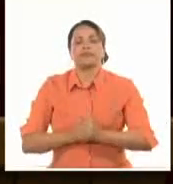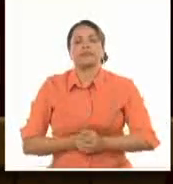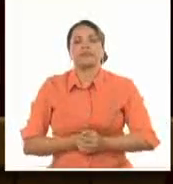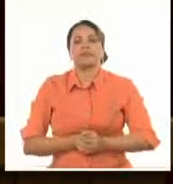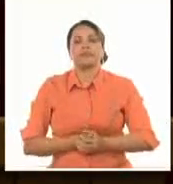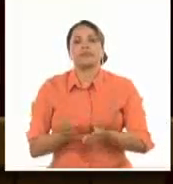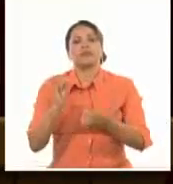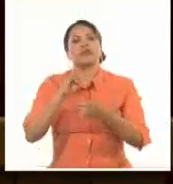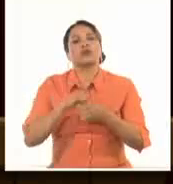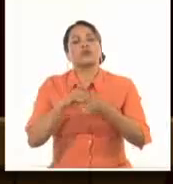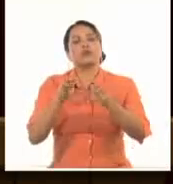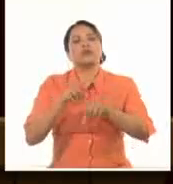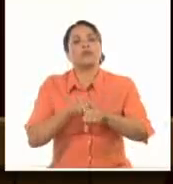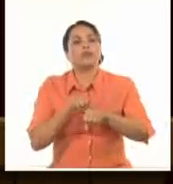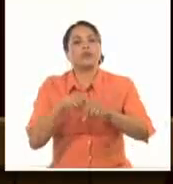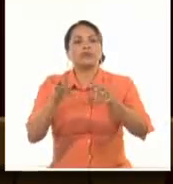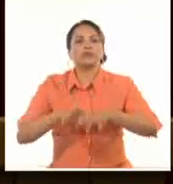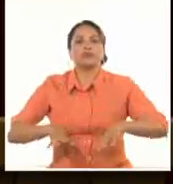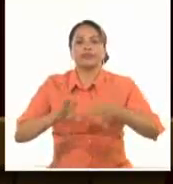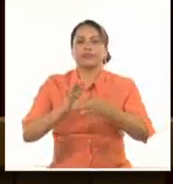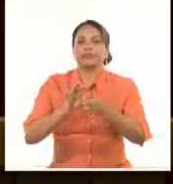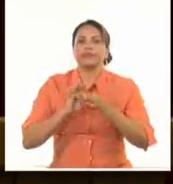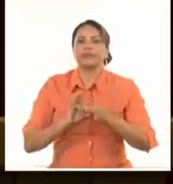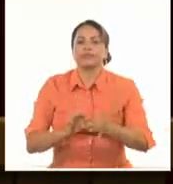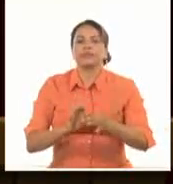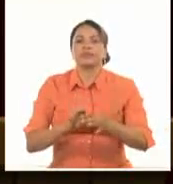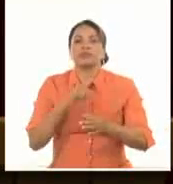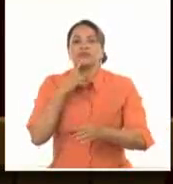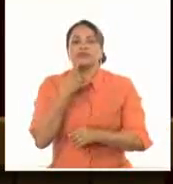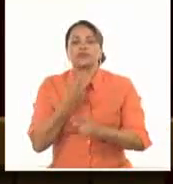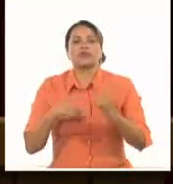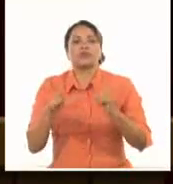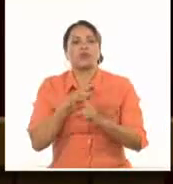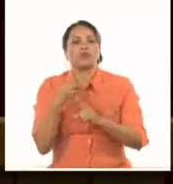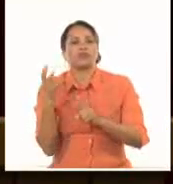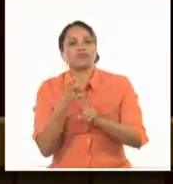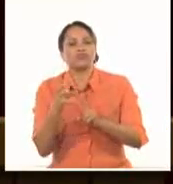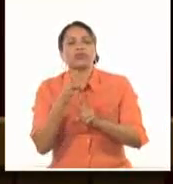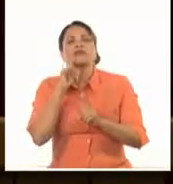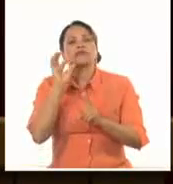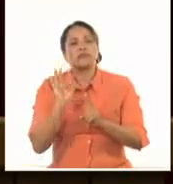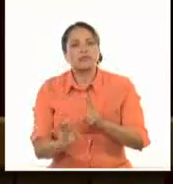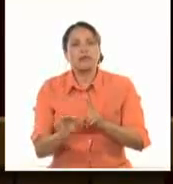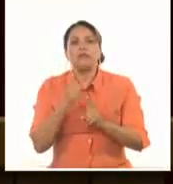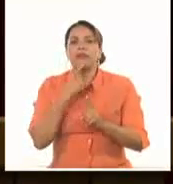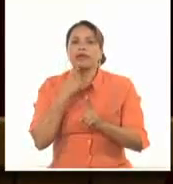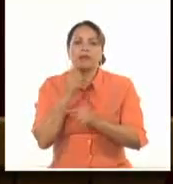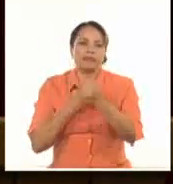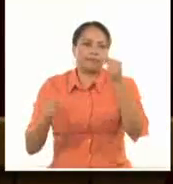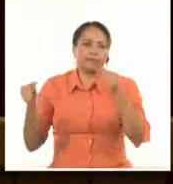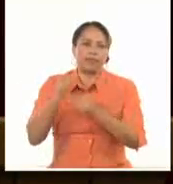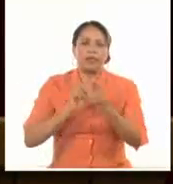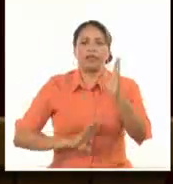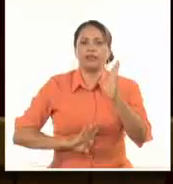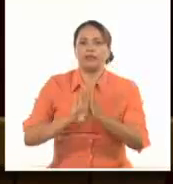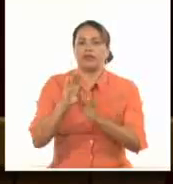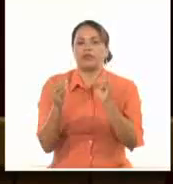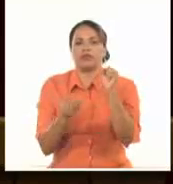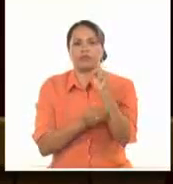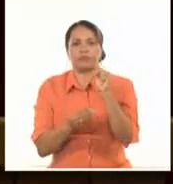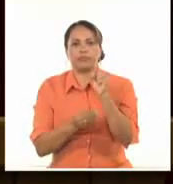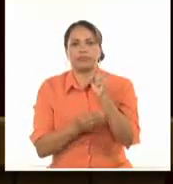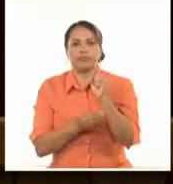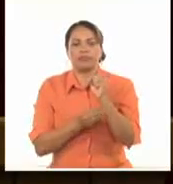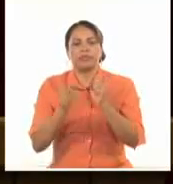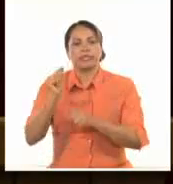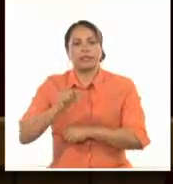en las peores circunstancias, bajo cercos y amenazas, apuesta por el pleno desarrollo de las enormes potencialidades del ser